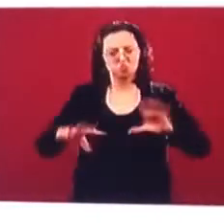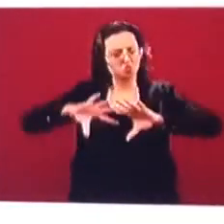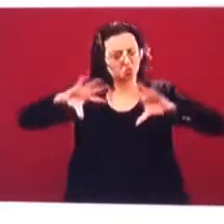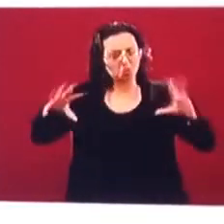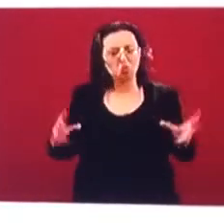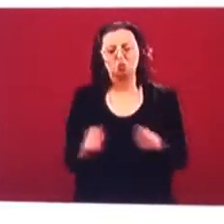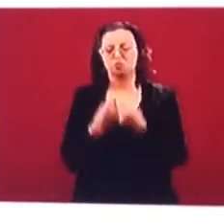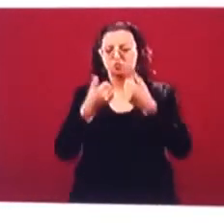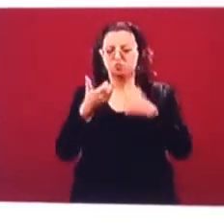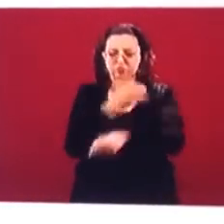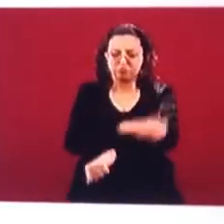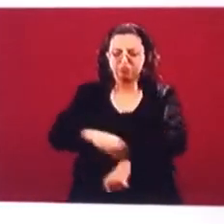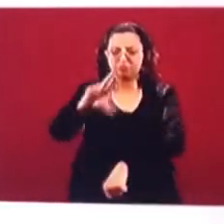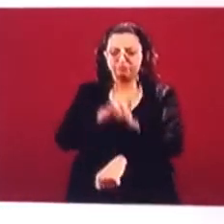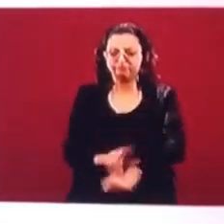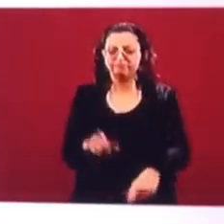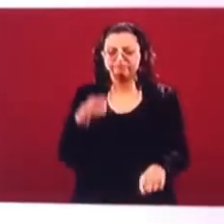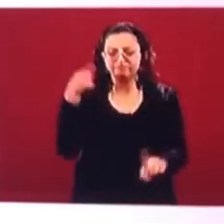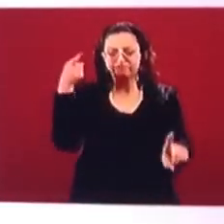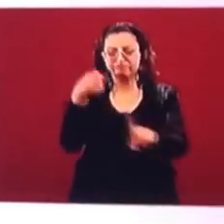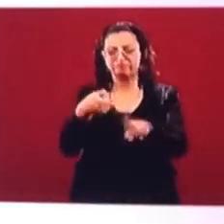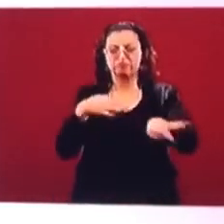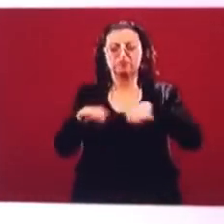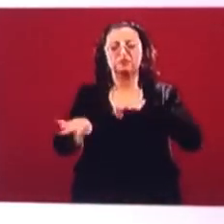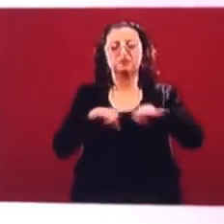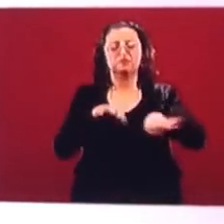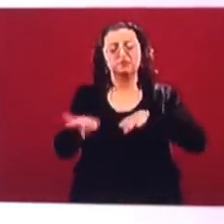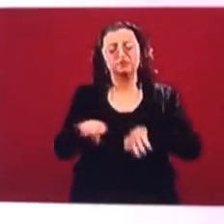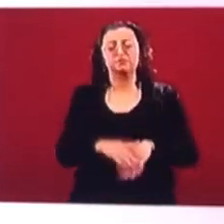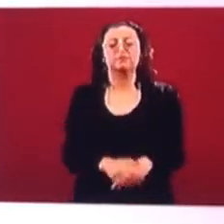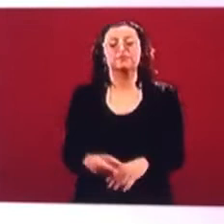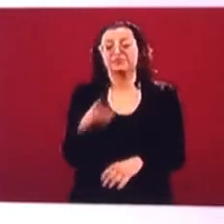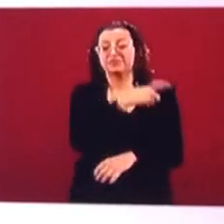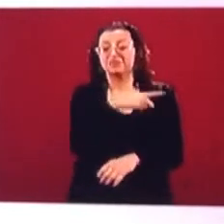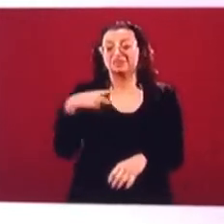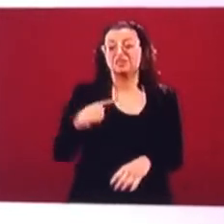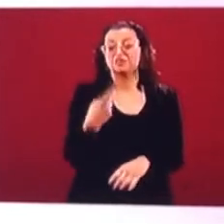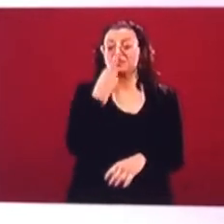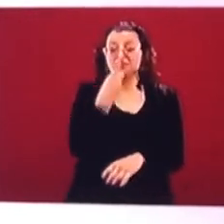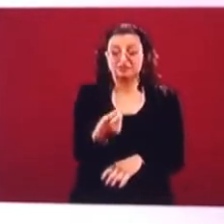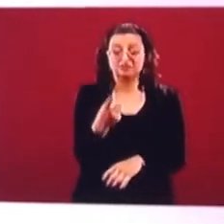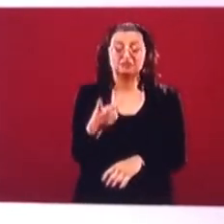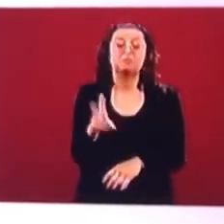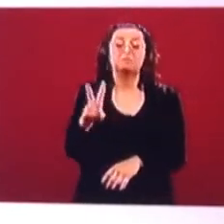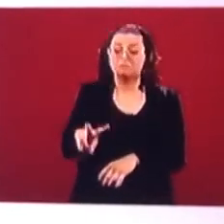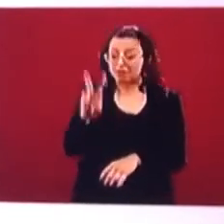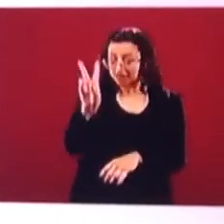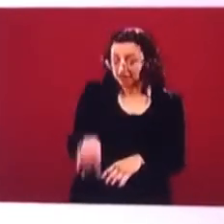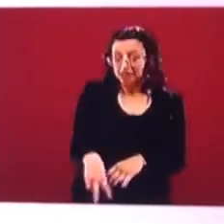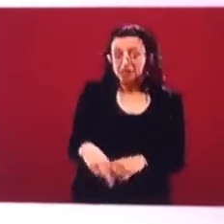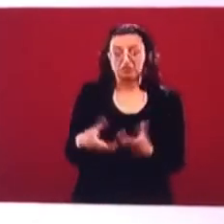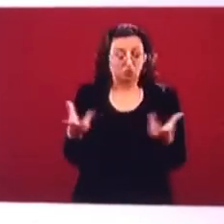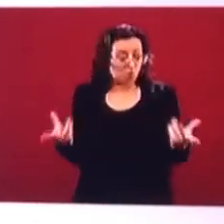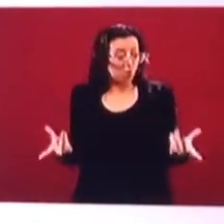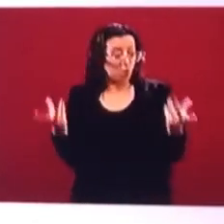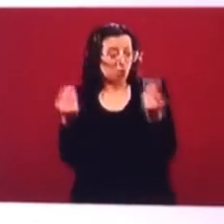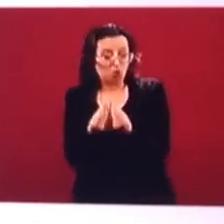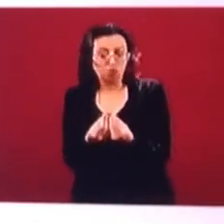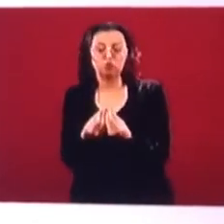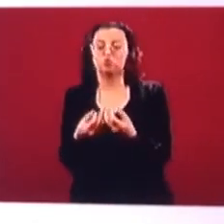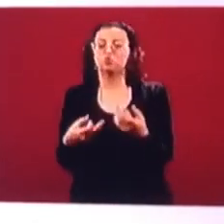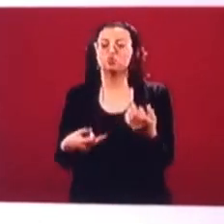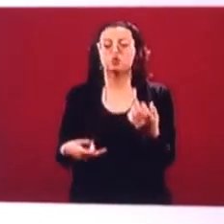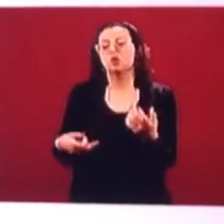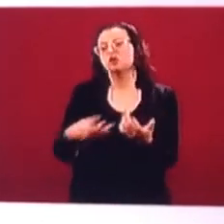traicionan al gobernador y traicionan al superdelegado. Prácticamente eso es lo que ocurre con estas acciones que tienen estas personas que